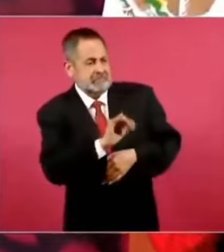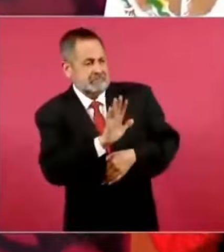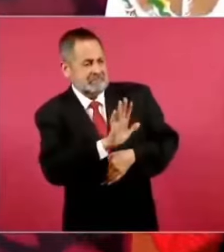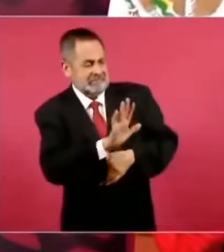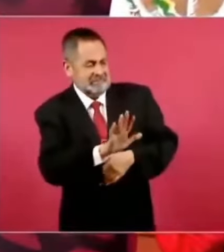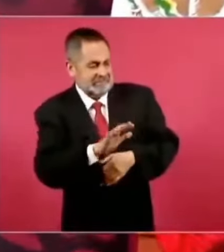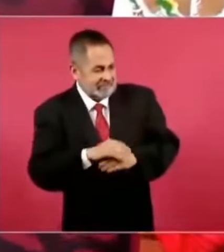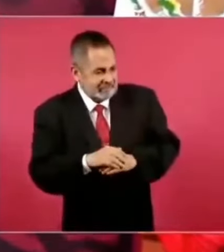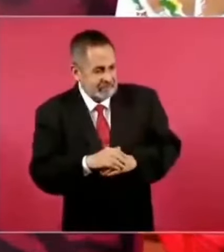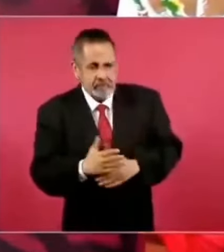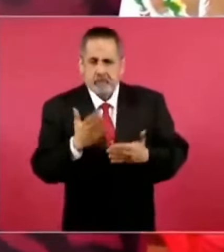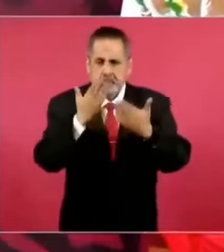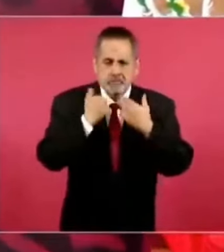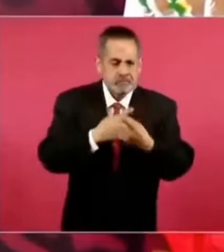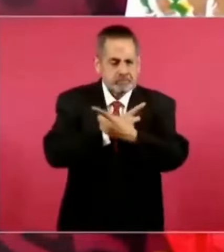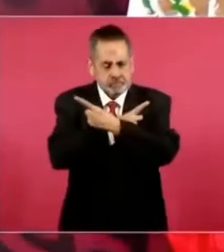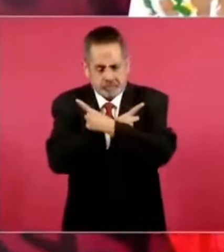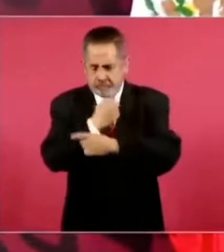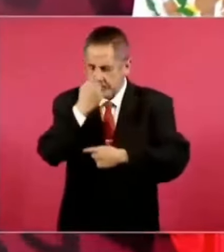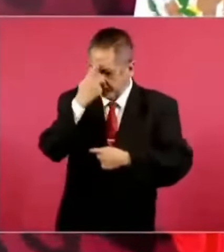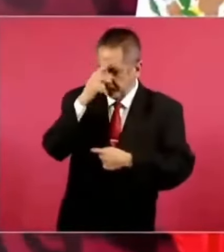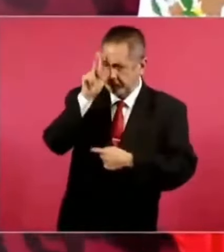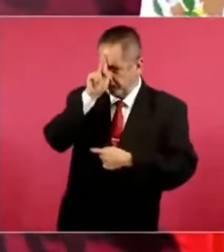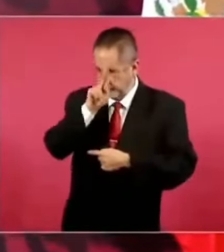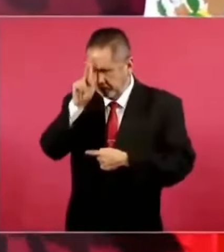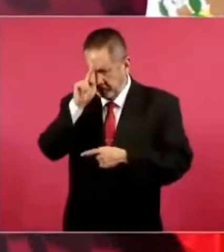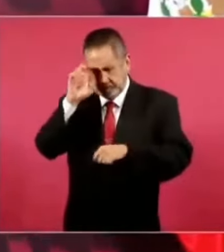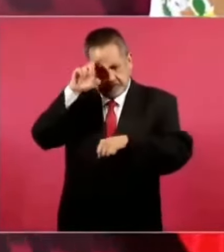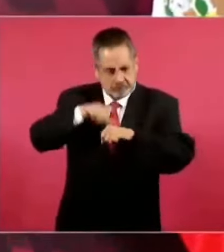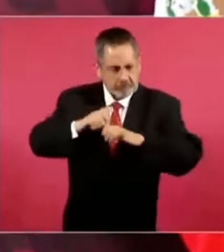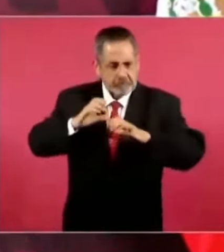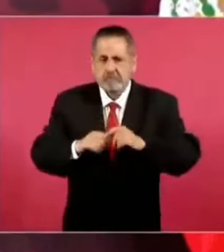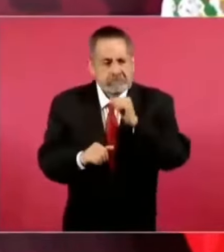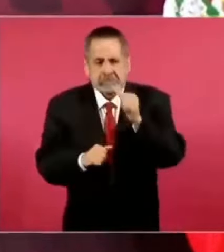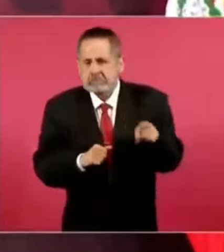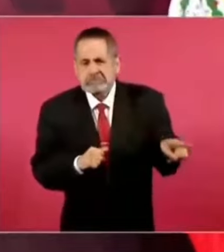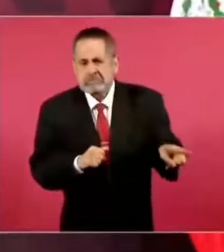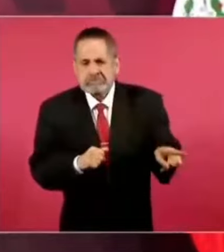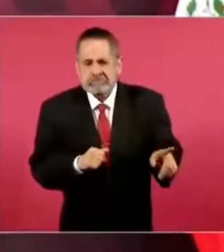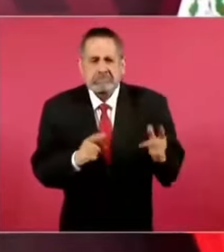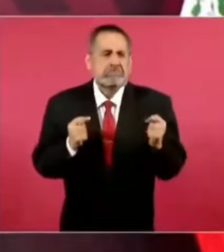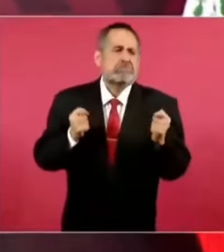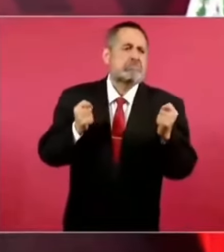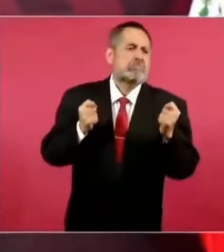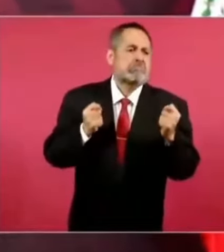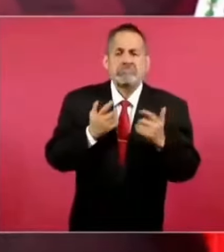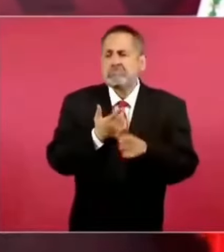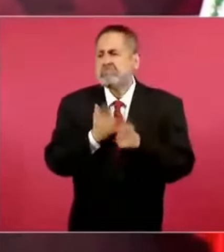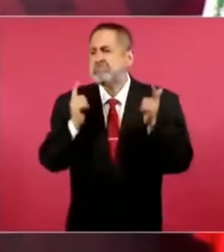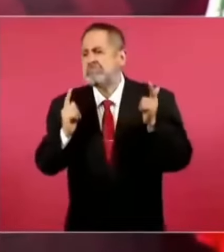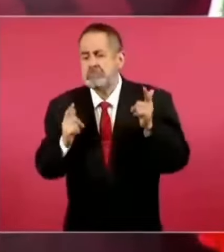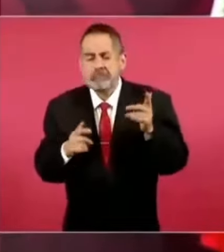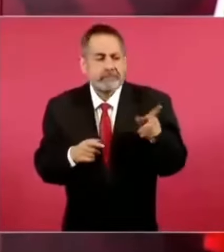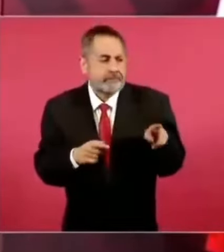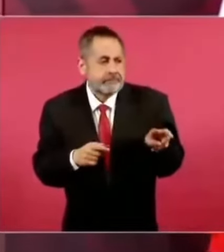en la pérdida de valores culturales, morales, espirituales. Por